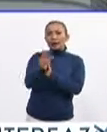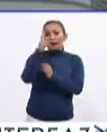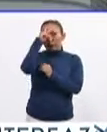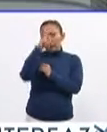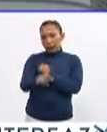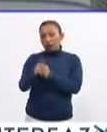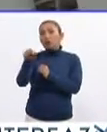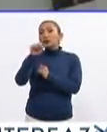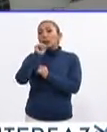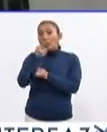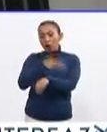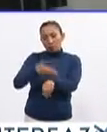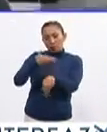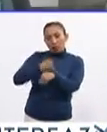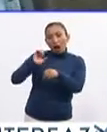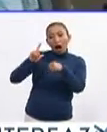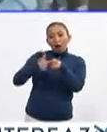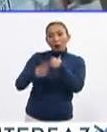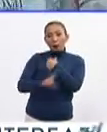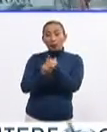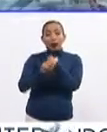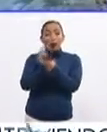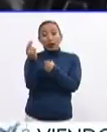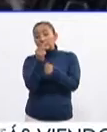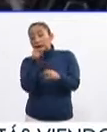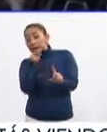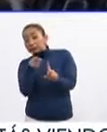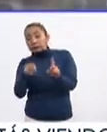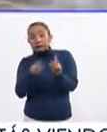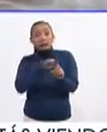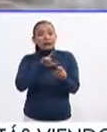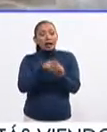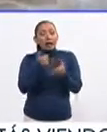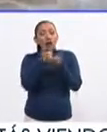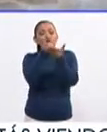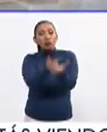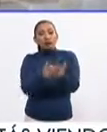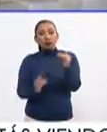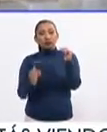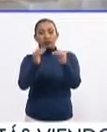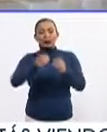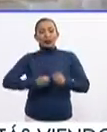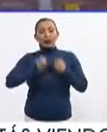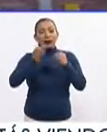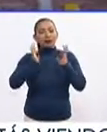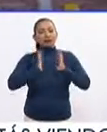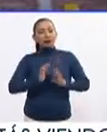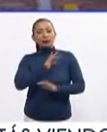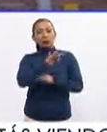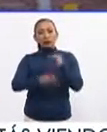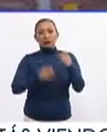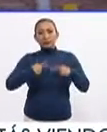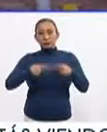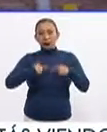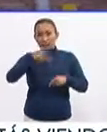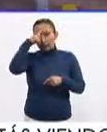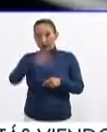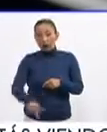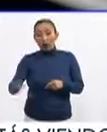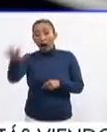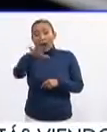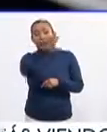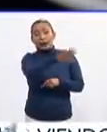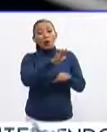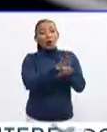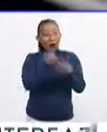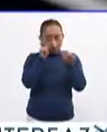del país, dar solución a problemas y necesidades específicas que contribuyan al nivel de vida y bienestar de nuestra población. Las áreas en